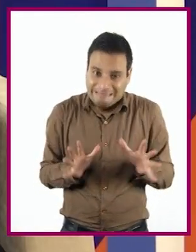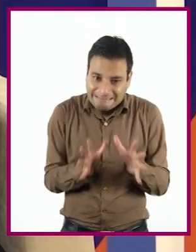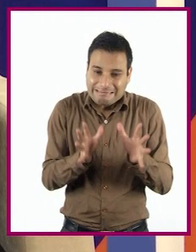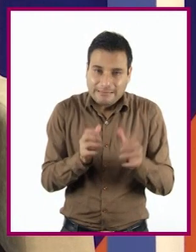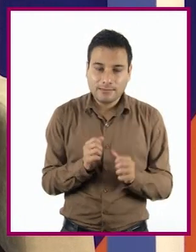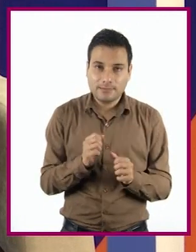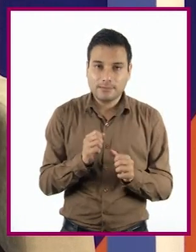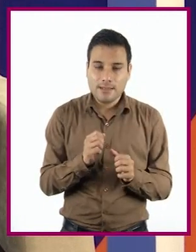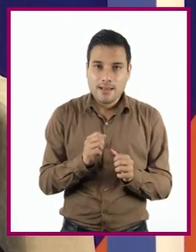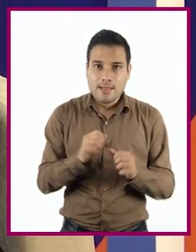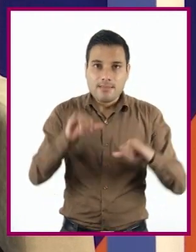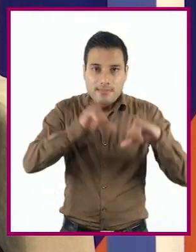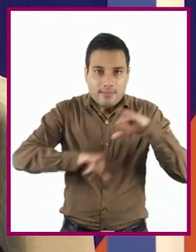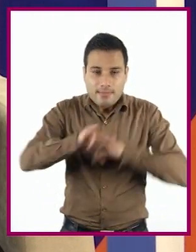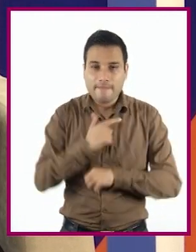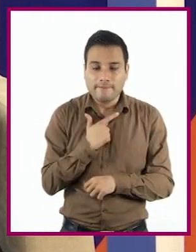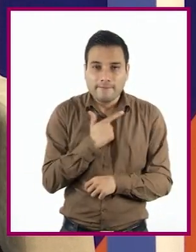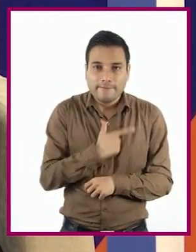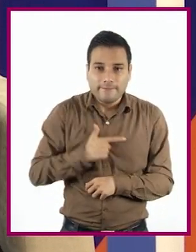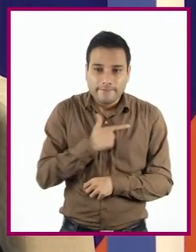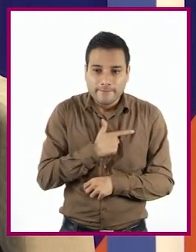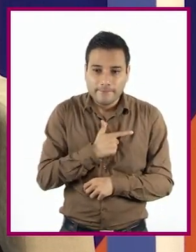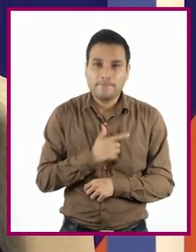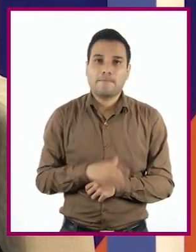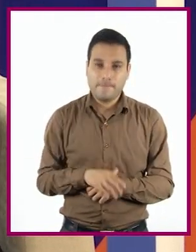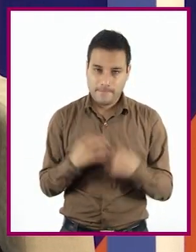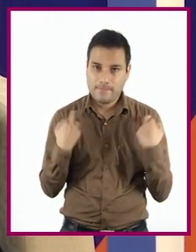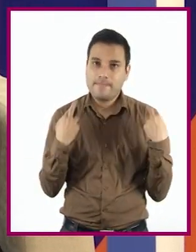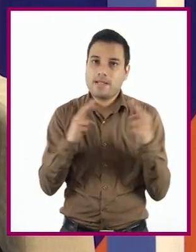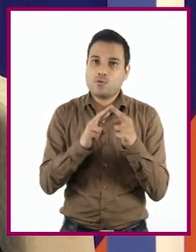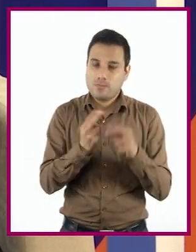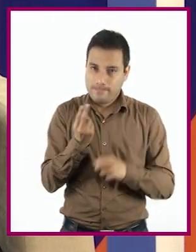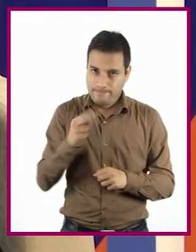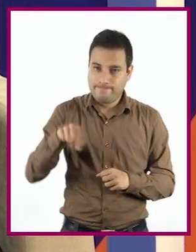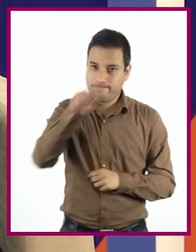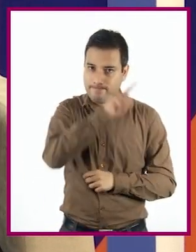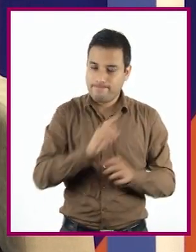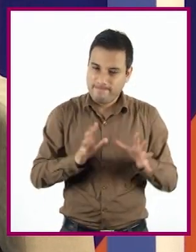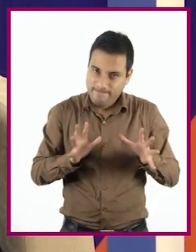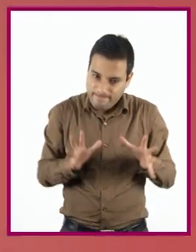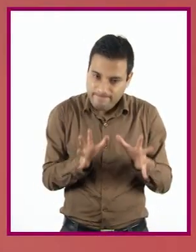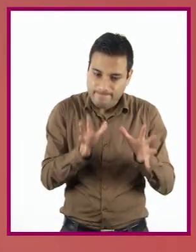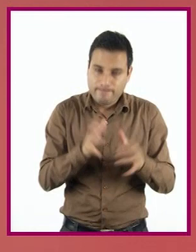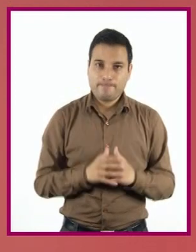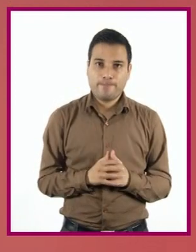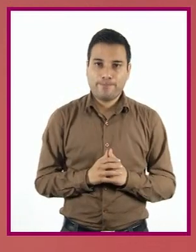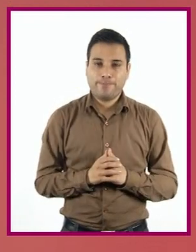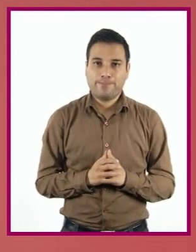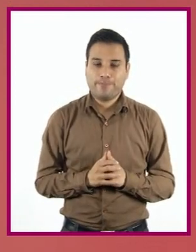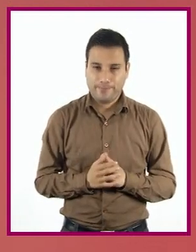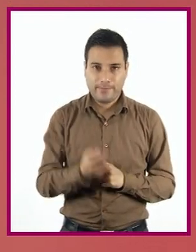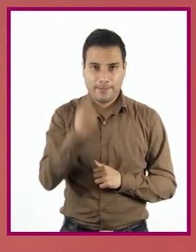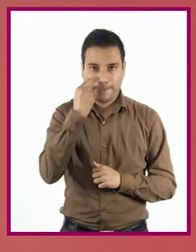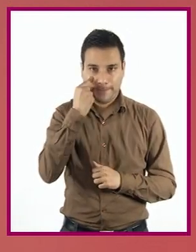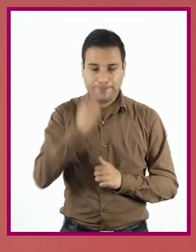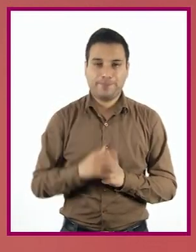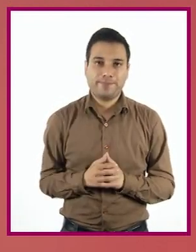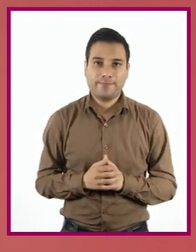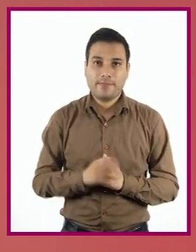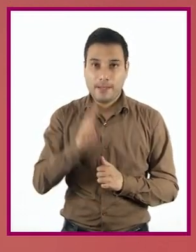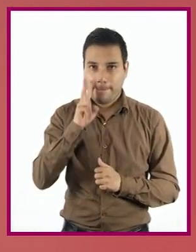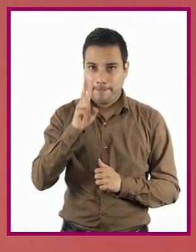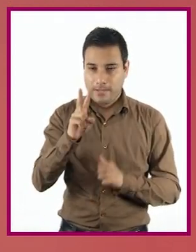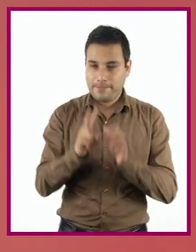habilidad del docente para lograr en los alumnos un aprendizaje significativo para la vida. Acompáñenos a verla en la